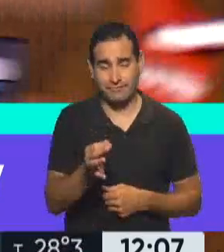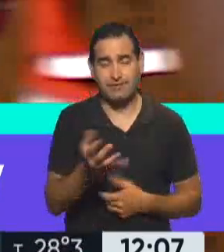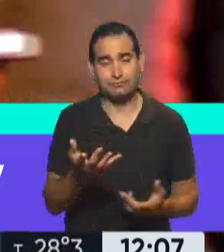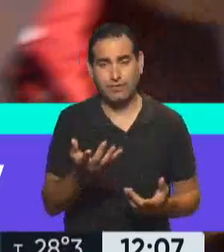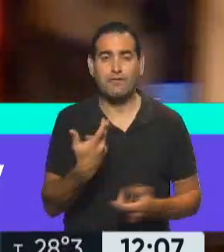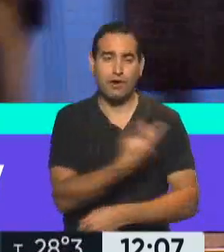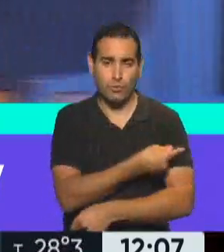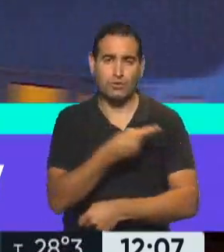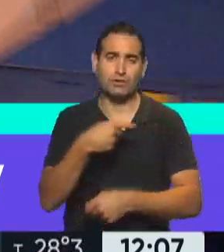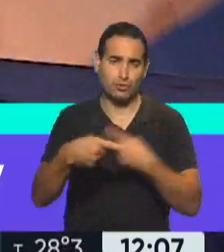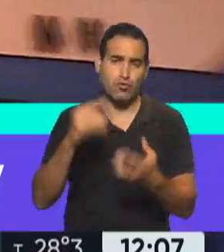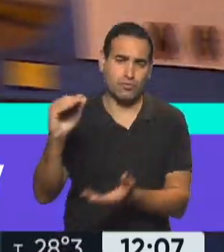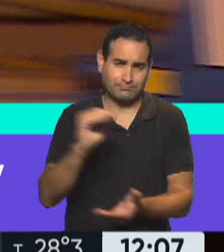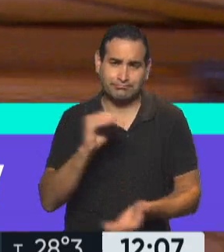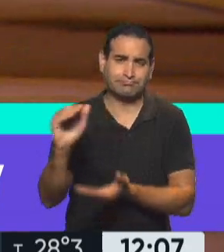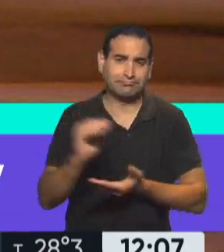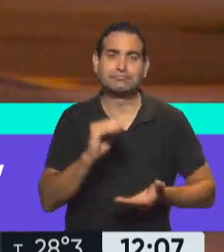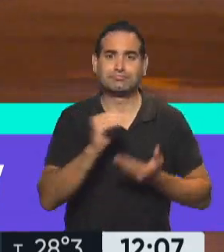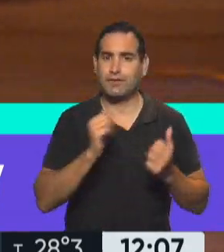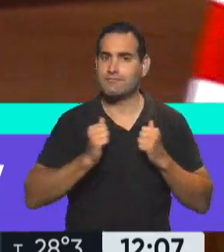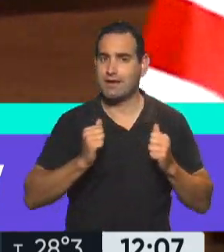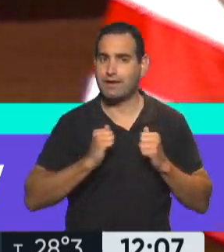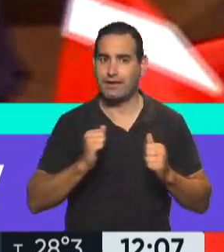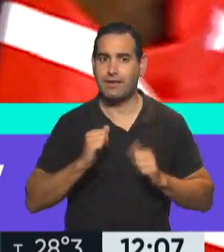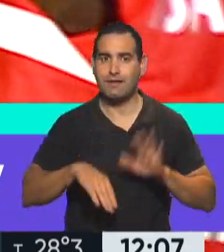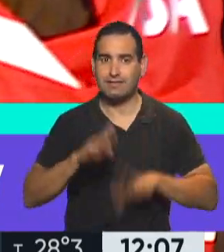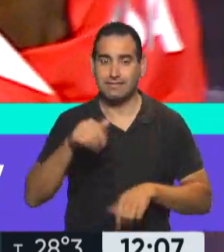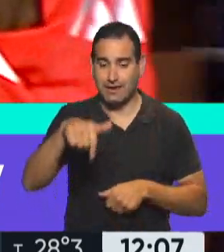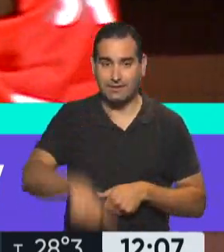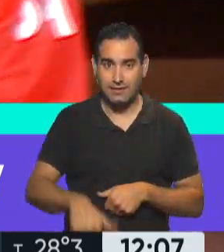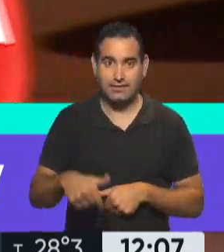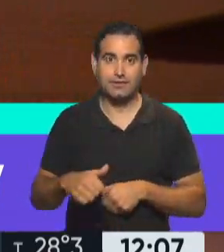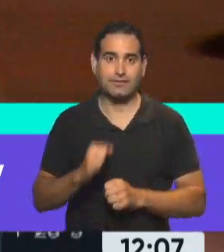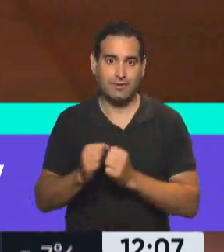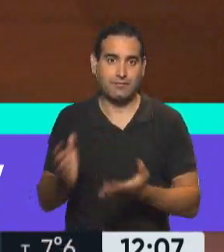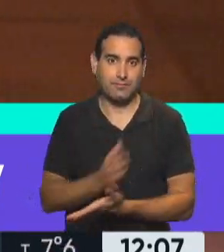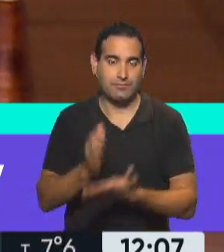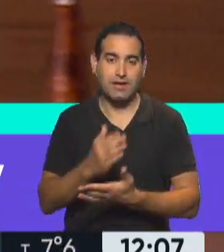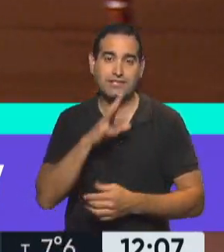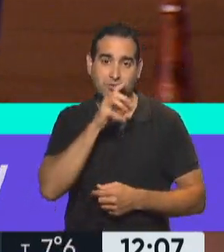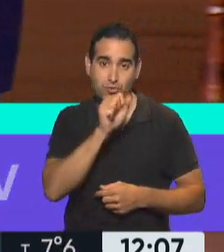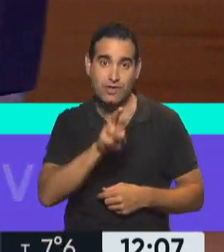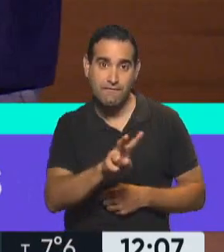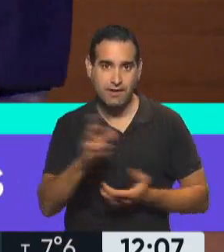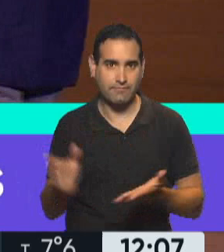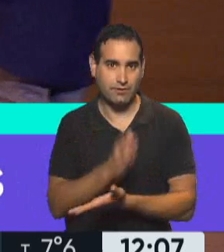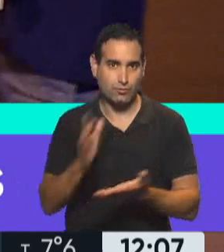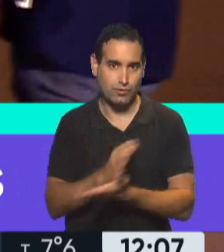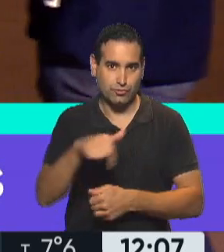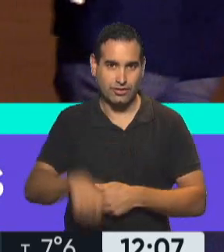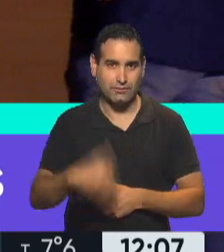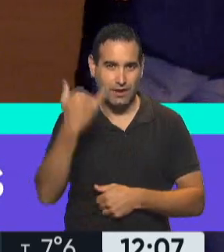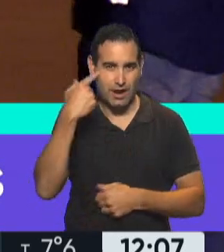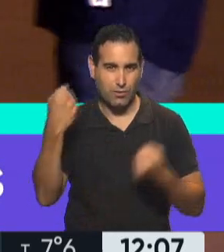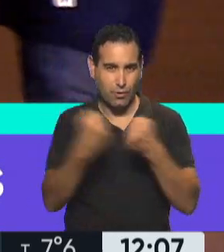siguen llegando vacunas, sigue habiendo mucha expectativa en la fabricación de la vacuna Sputnik V, con este convenio